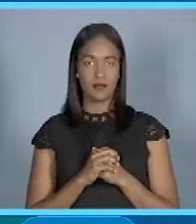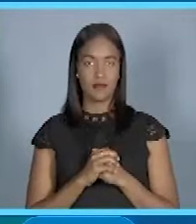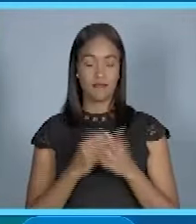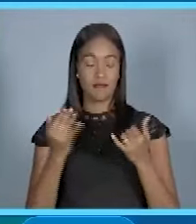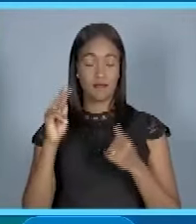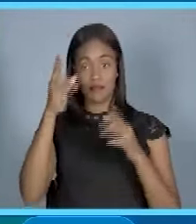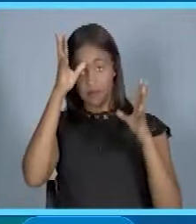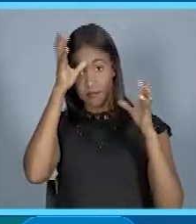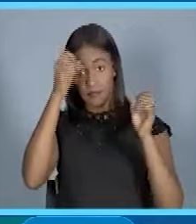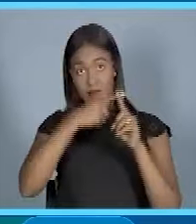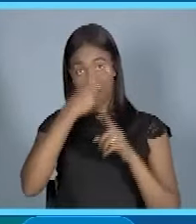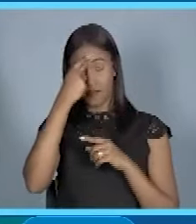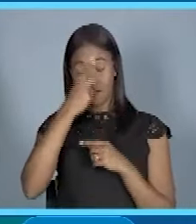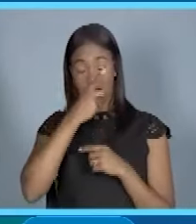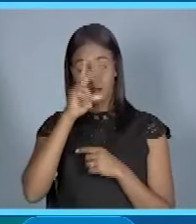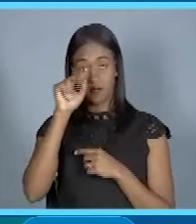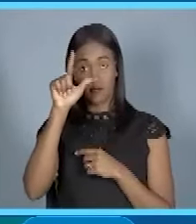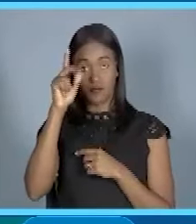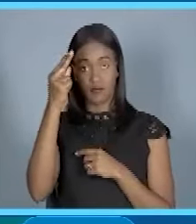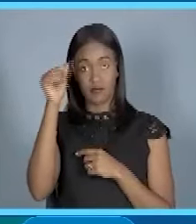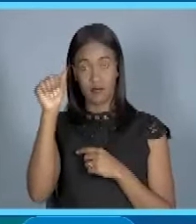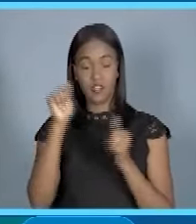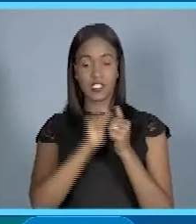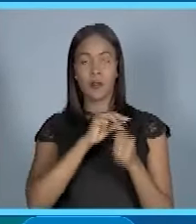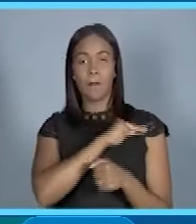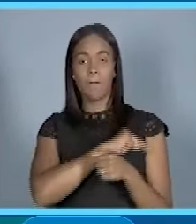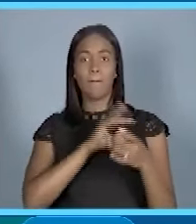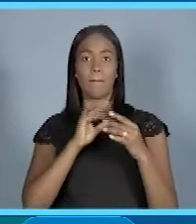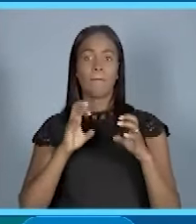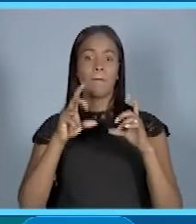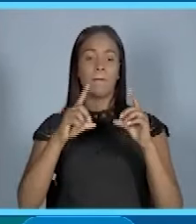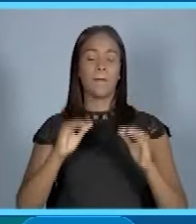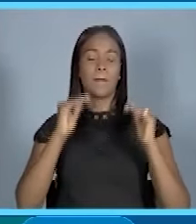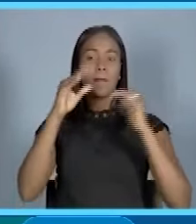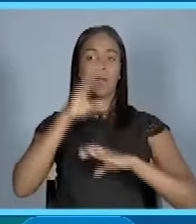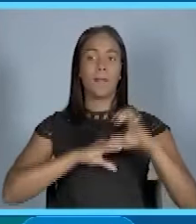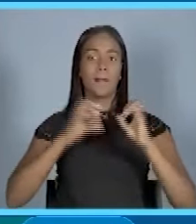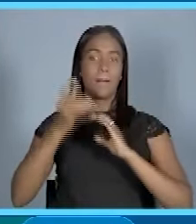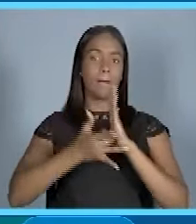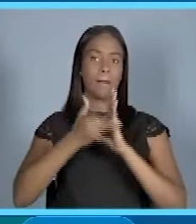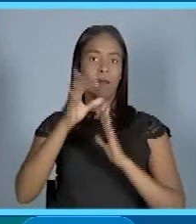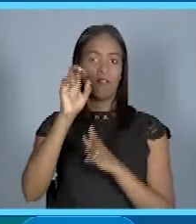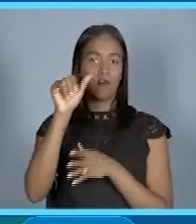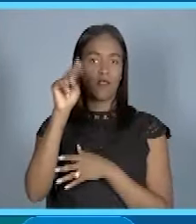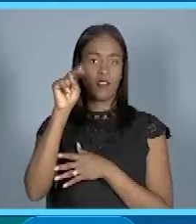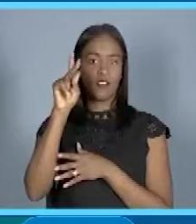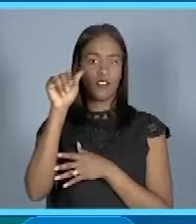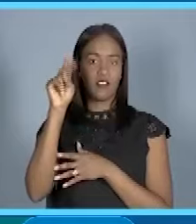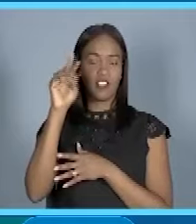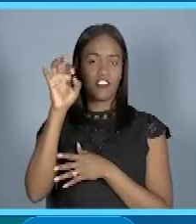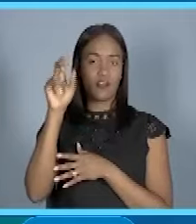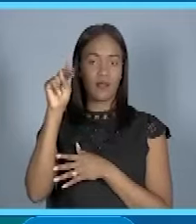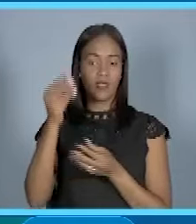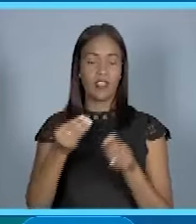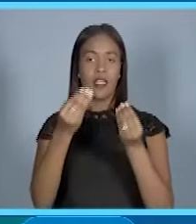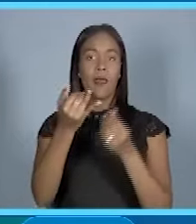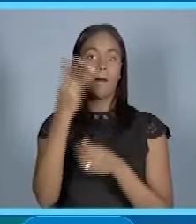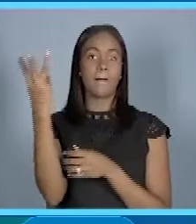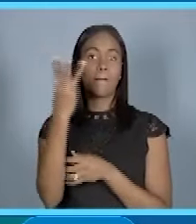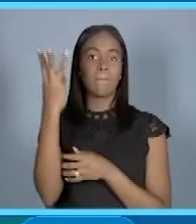Señores, la vicepresidenta de la República, Raquel Peña, y el ministro de Educación Superior, Ciencia y Tecnología, Franklin García Fermín, entregaron este